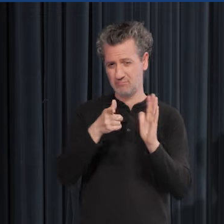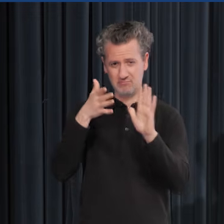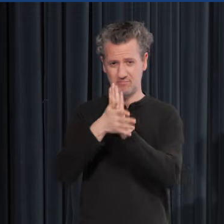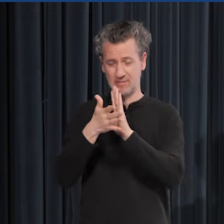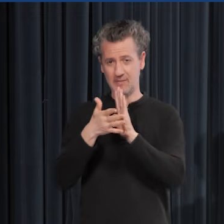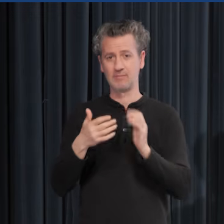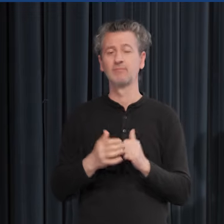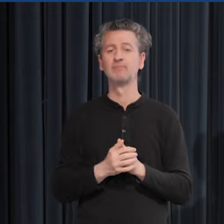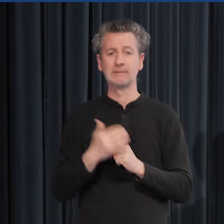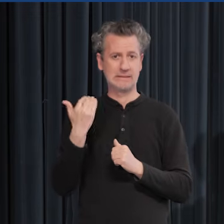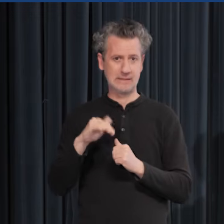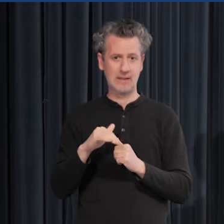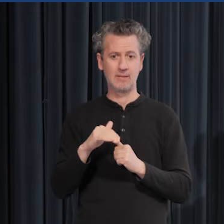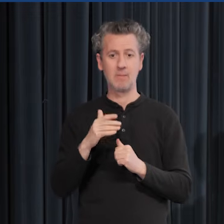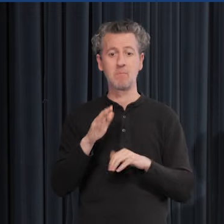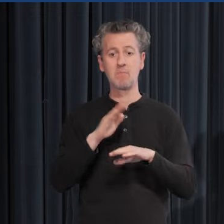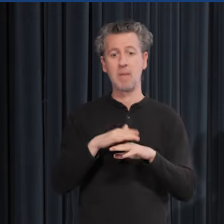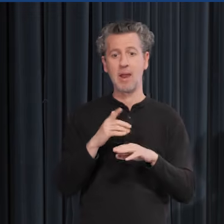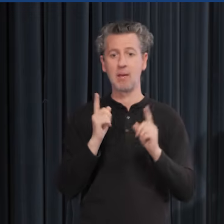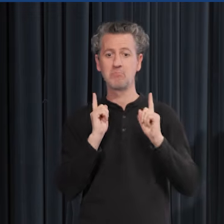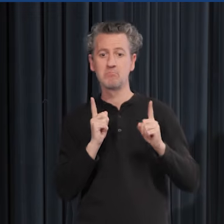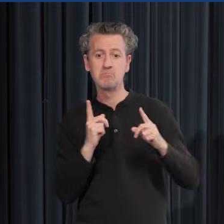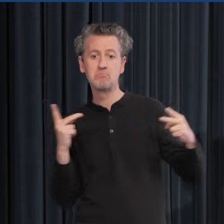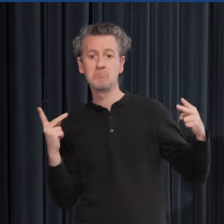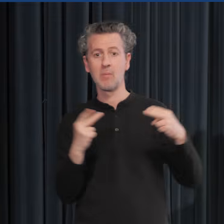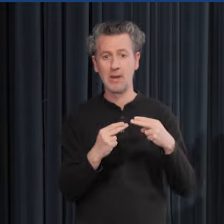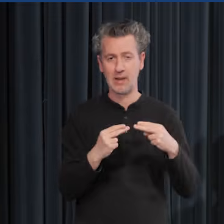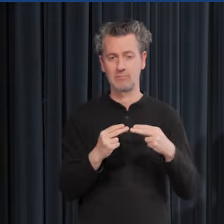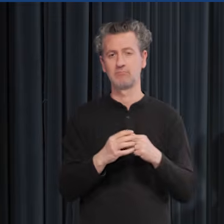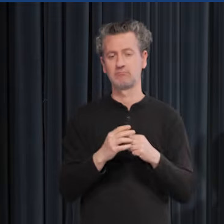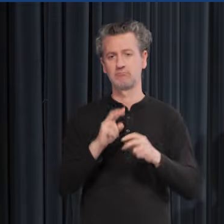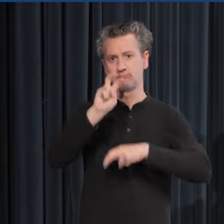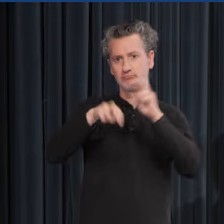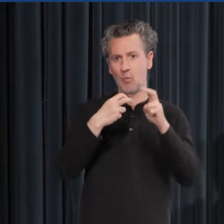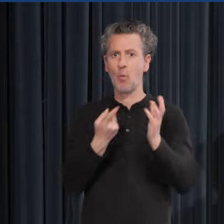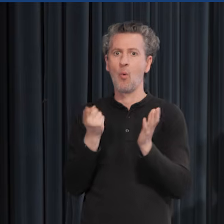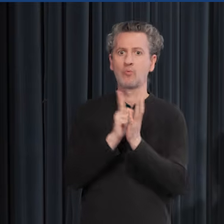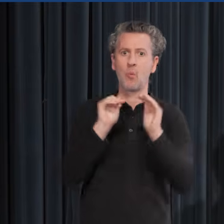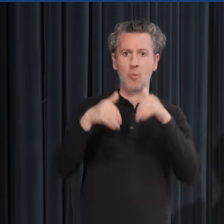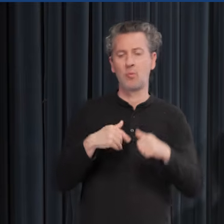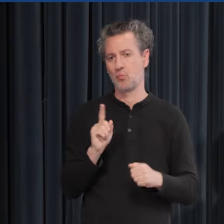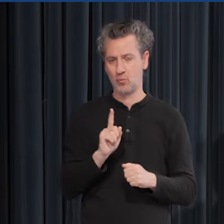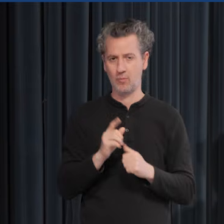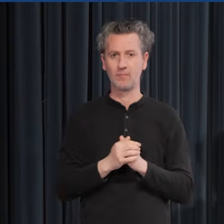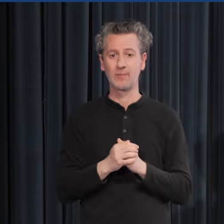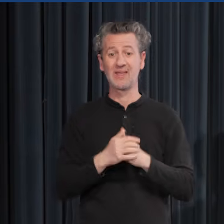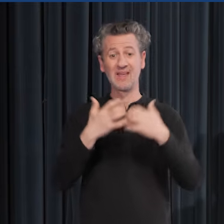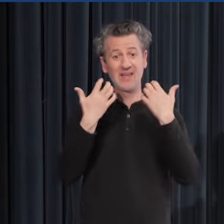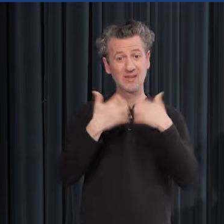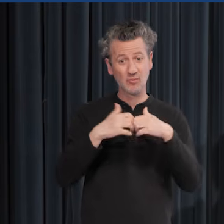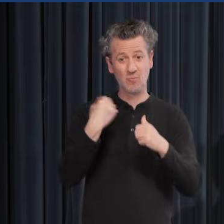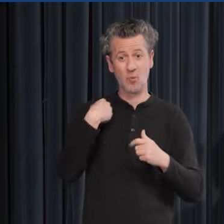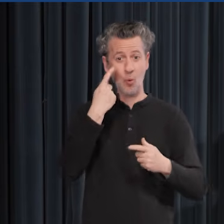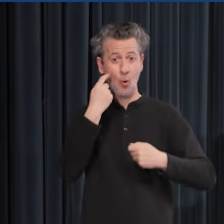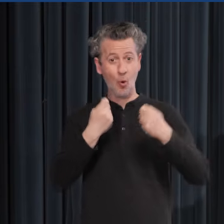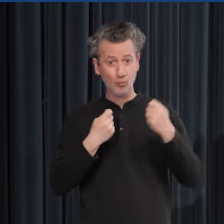digitalizado puedes prevenir tener que rehacer trabajos en obra. En cuanto a la industrialización, con la estandarización y el